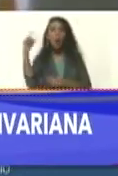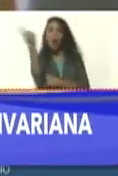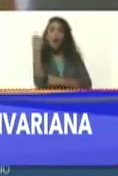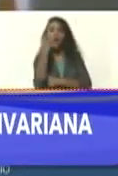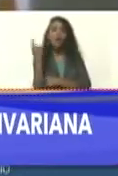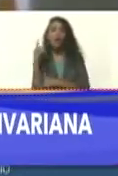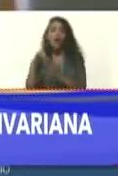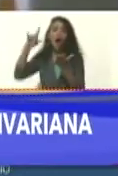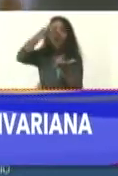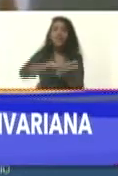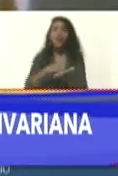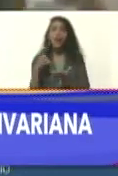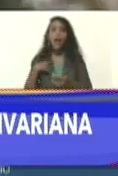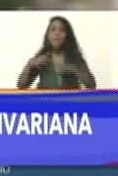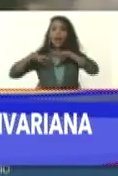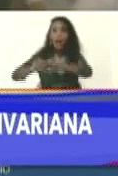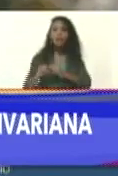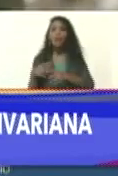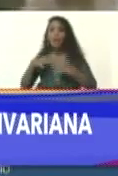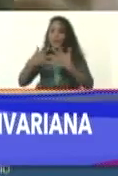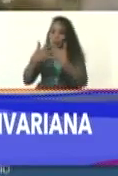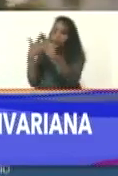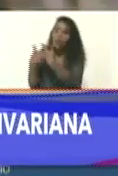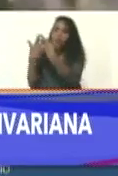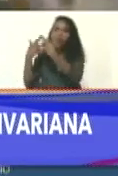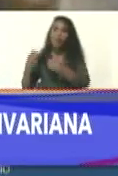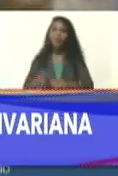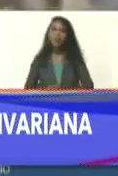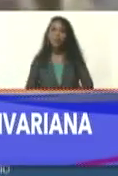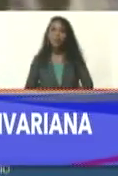helicópteros y los aviones imperialistas de Estados Unidos.